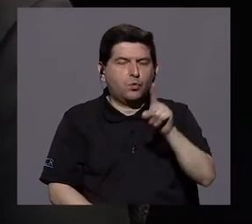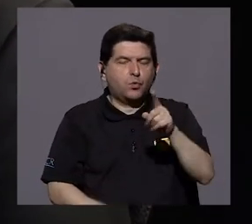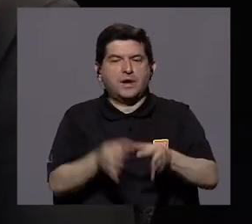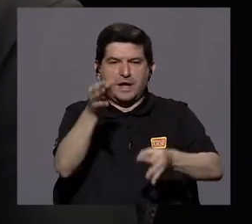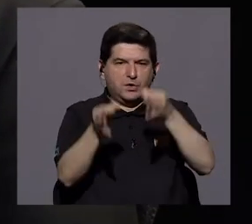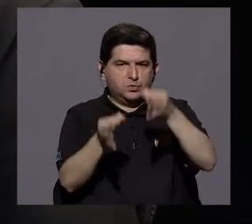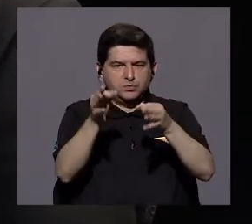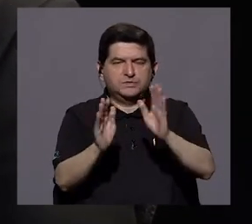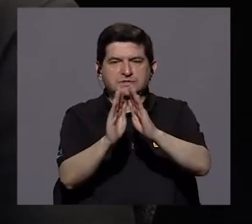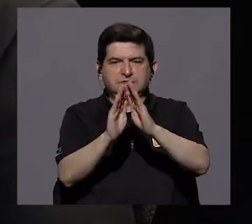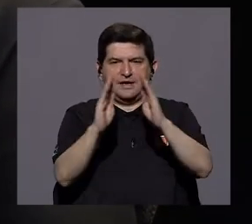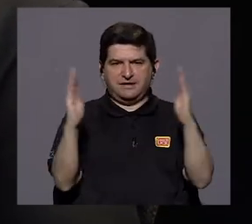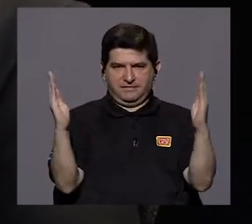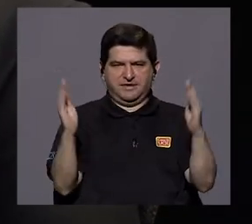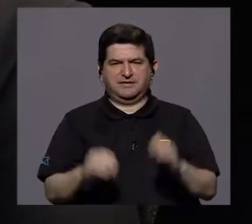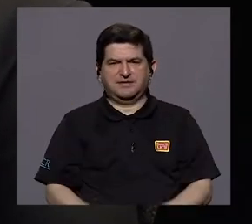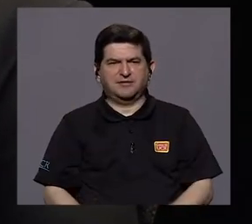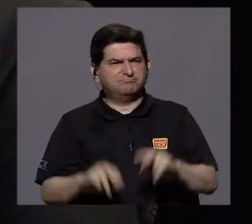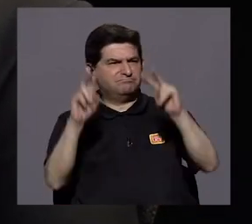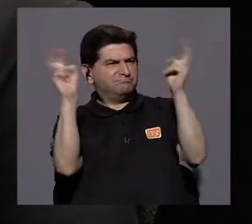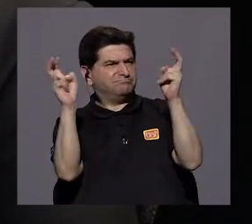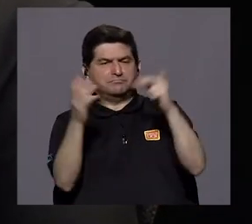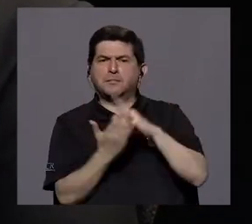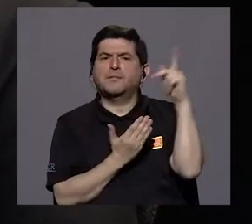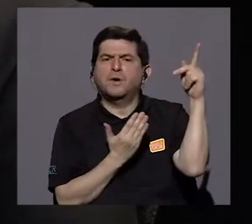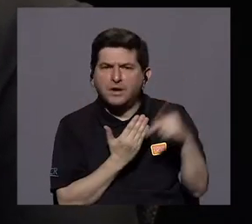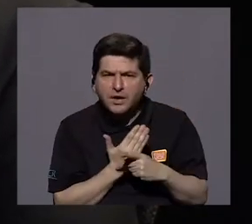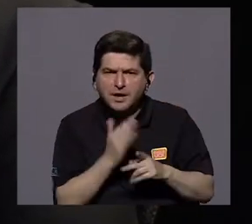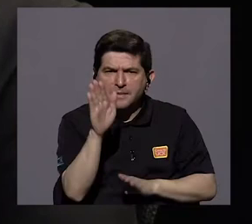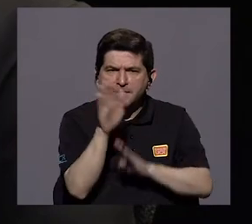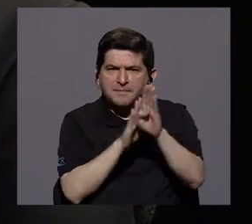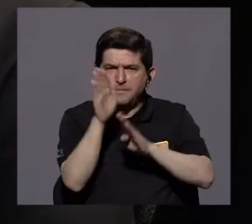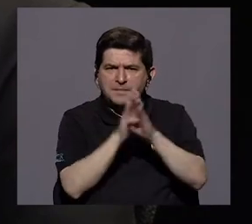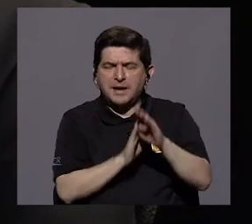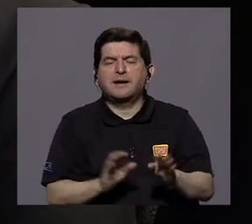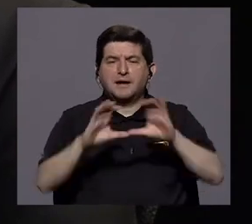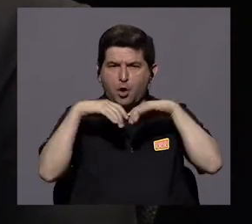es Justicia Abierta. Justicia Abierta es un programa que